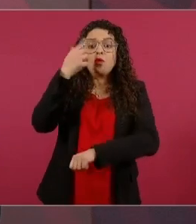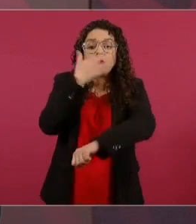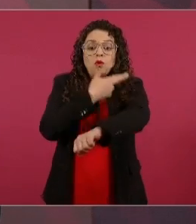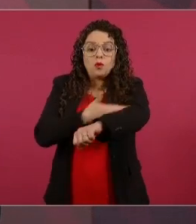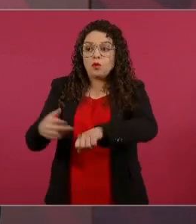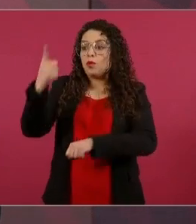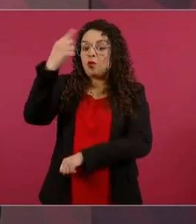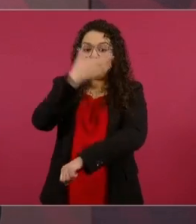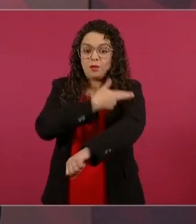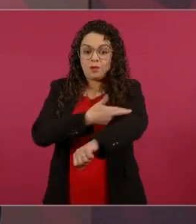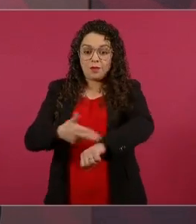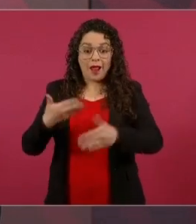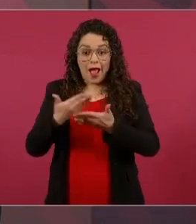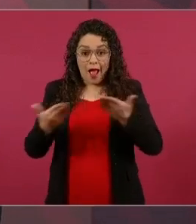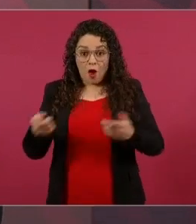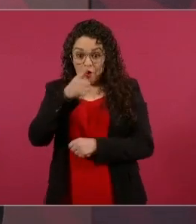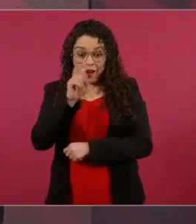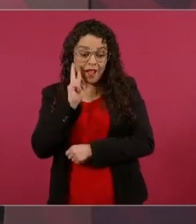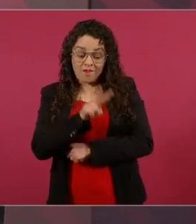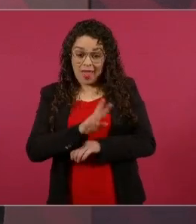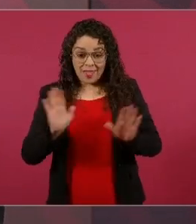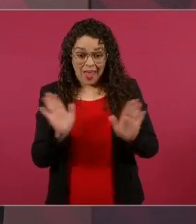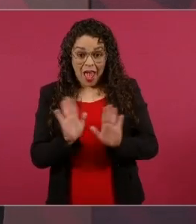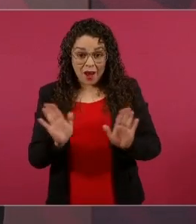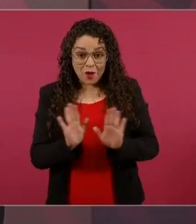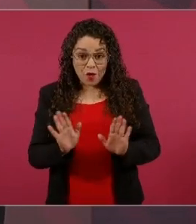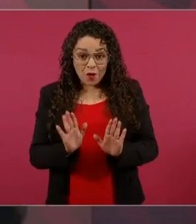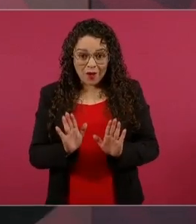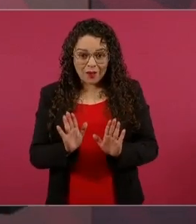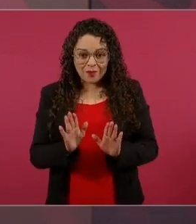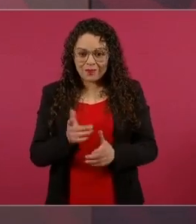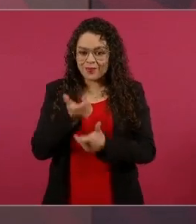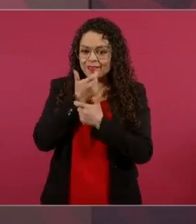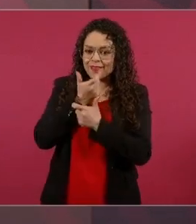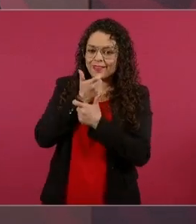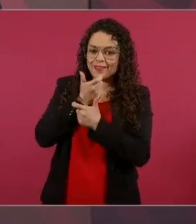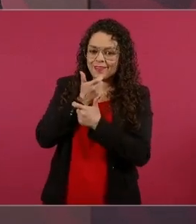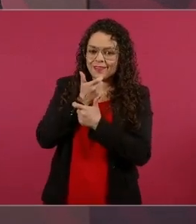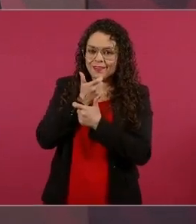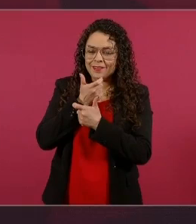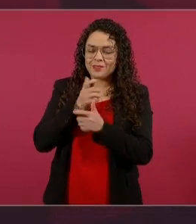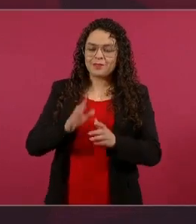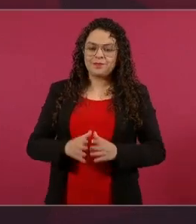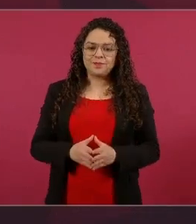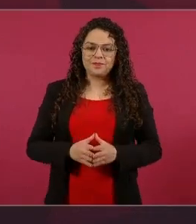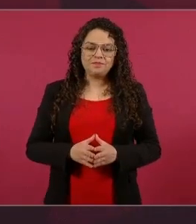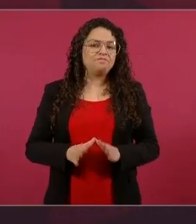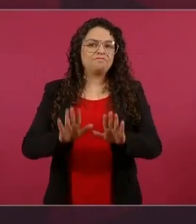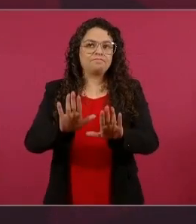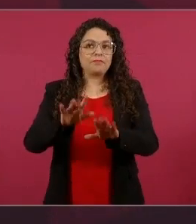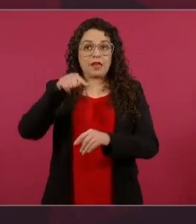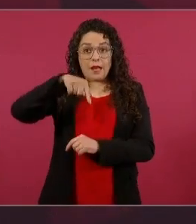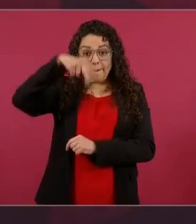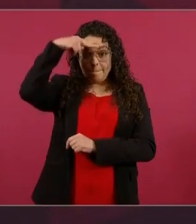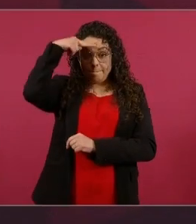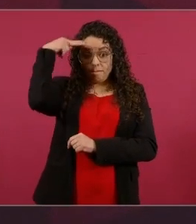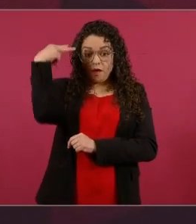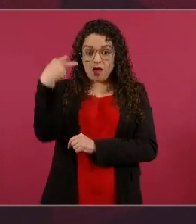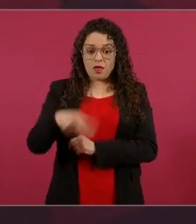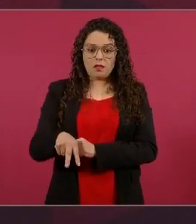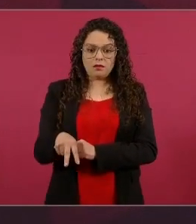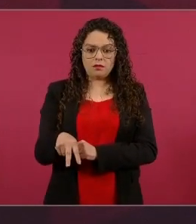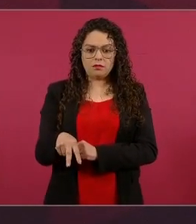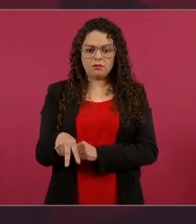a ver ya este no en el caso de de México no